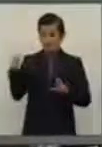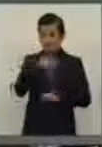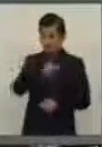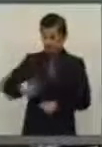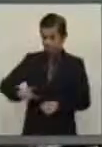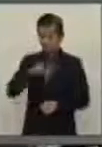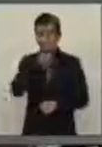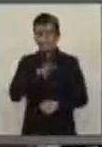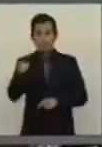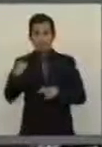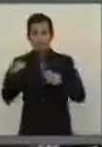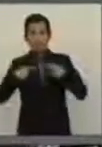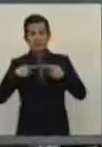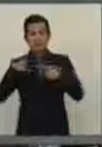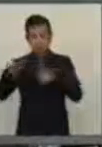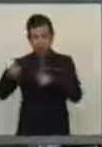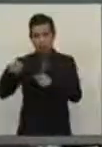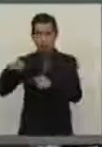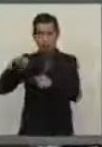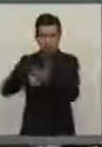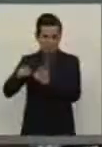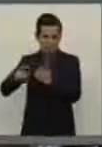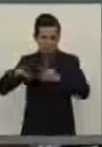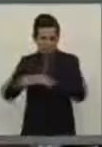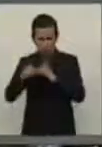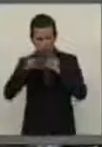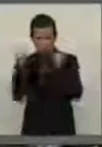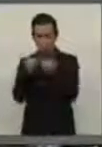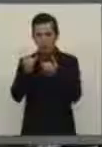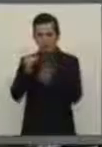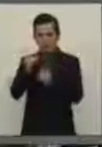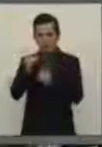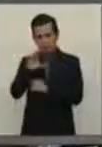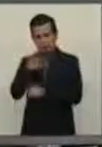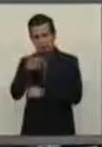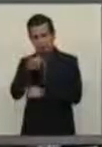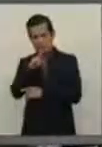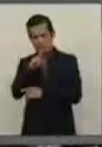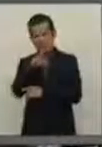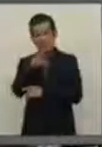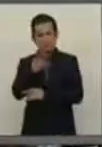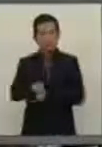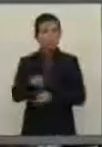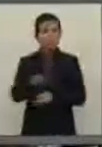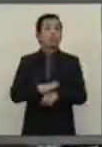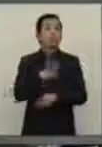el personal de las juntas de conciliación y arbitraje. Por eso, la votación que